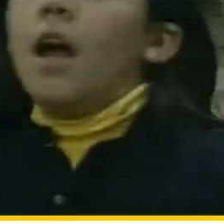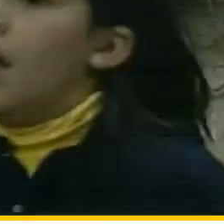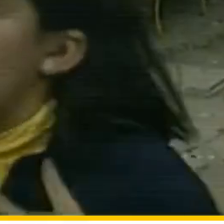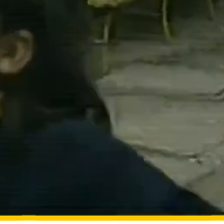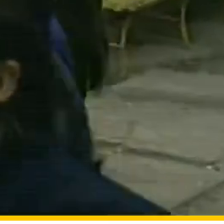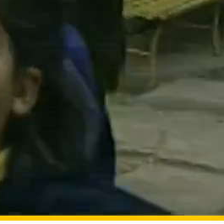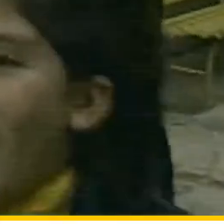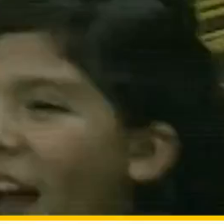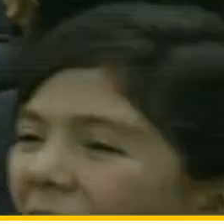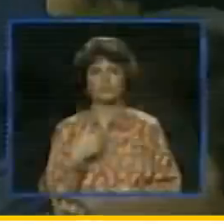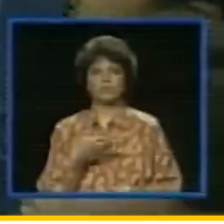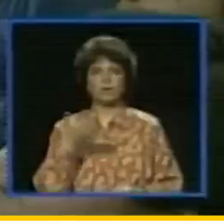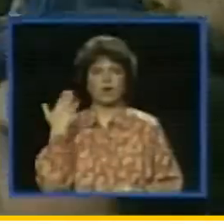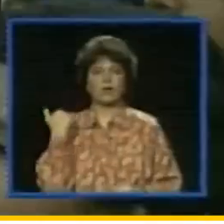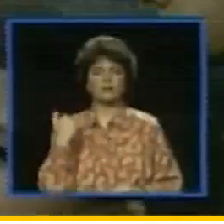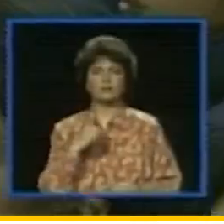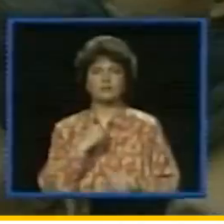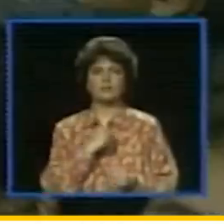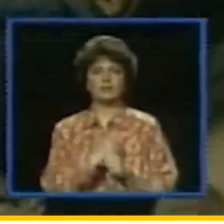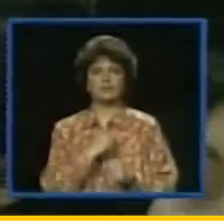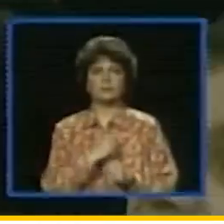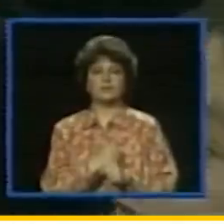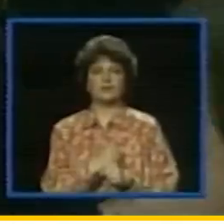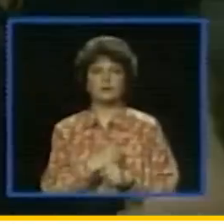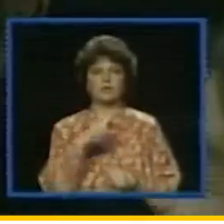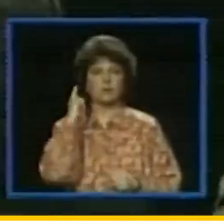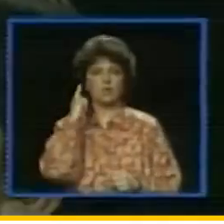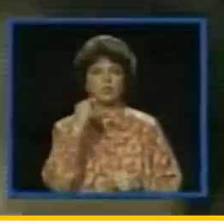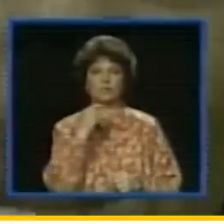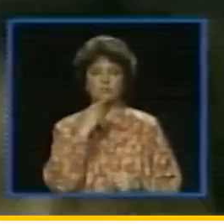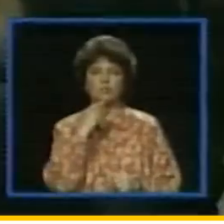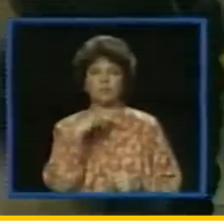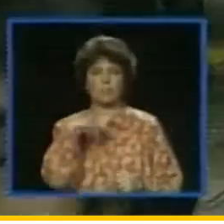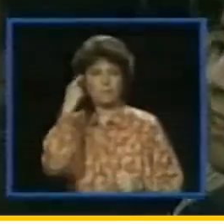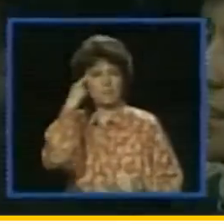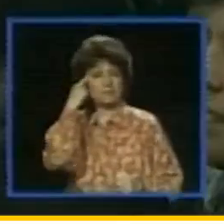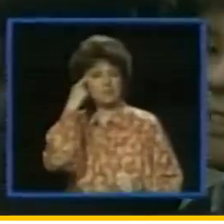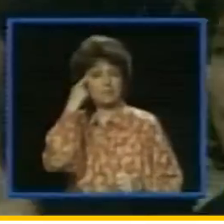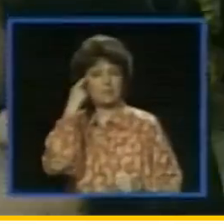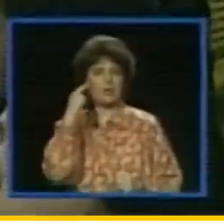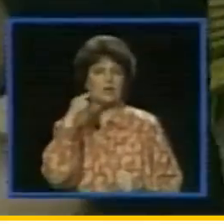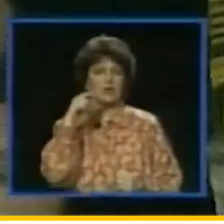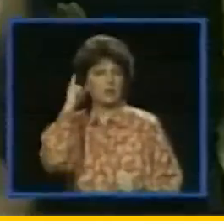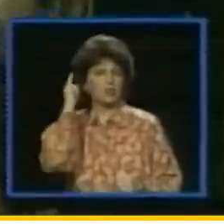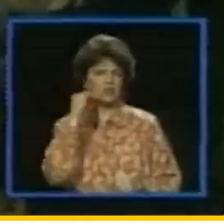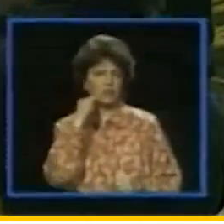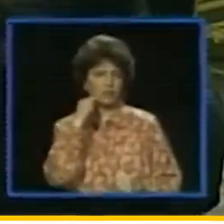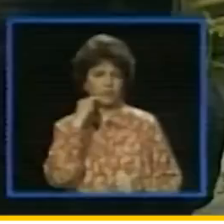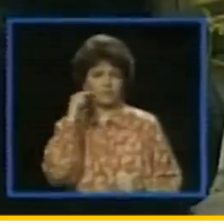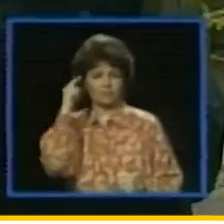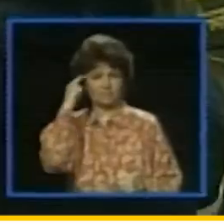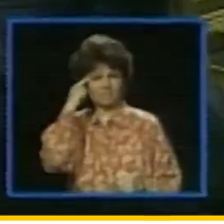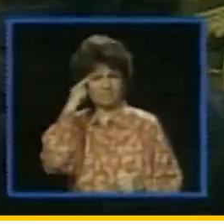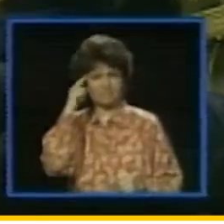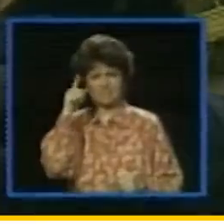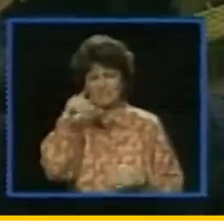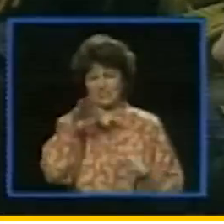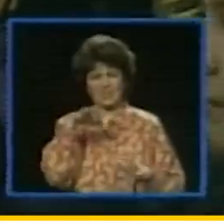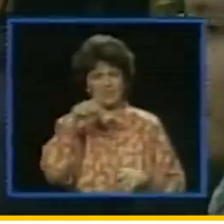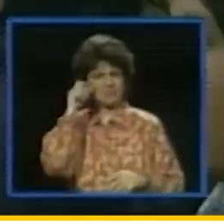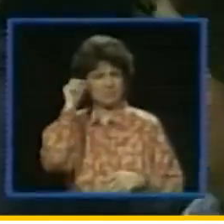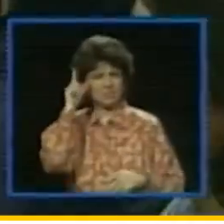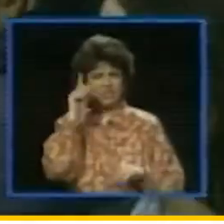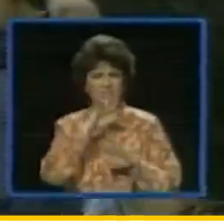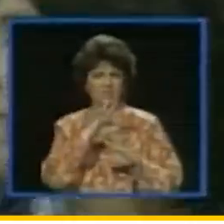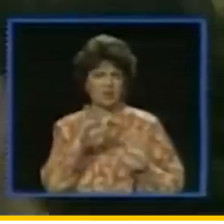Yo antes de trabajar en esto, yo decía, los sordos deben ser como raros, como medio, no sé, como que no deben entender mucho